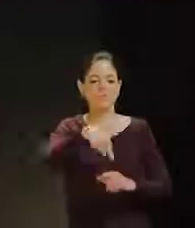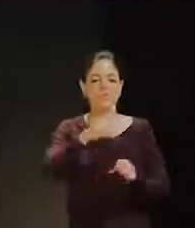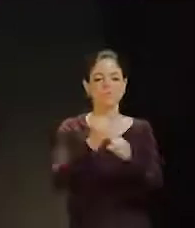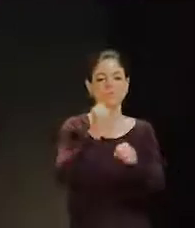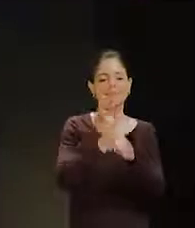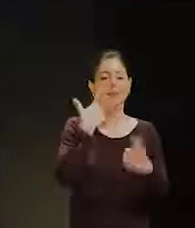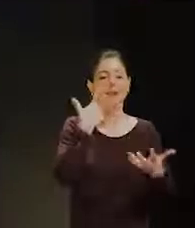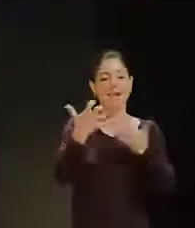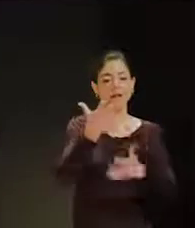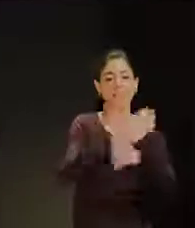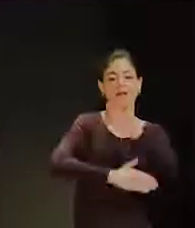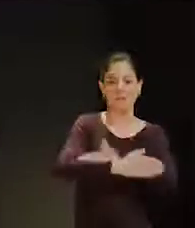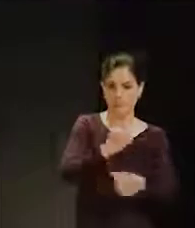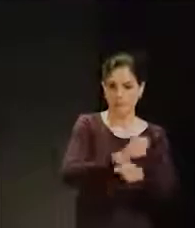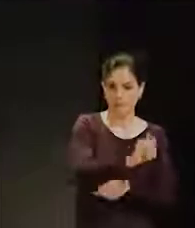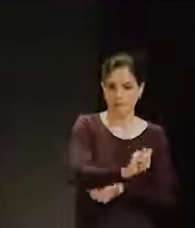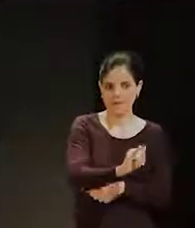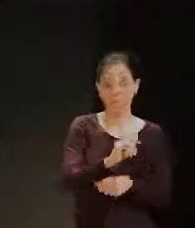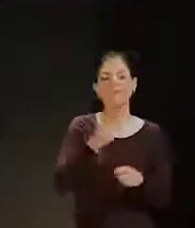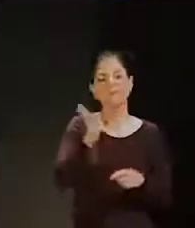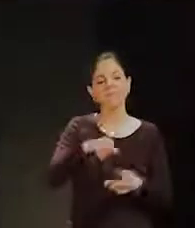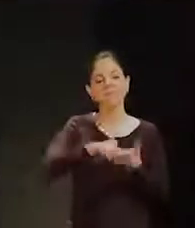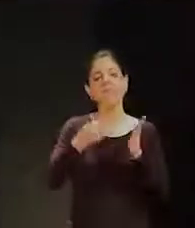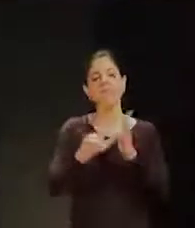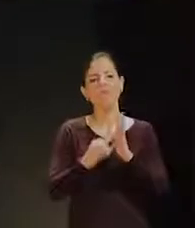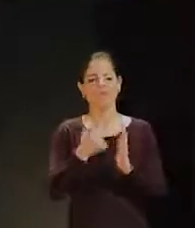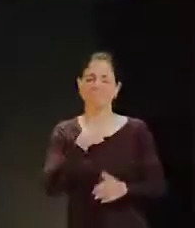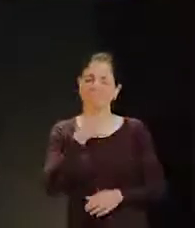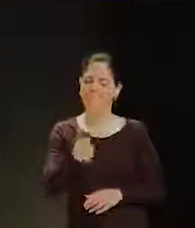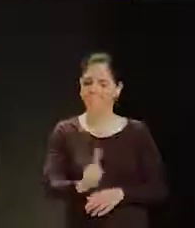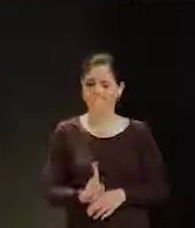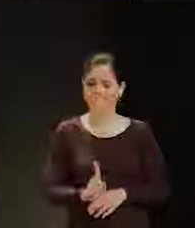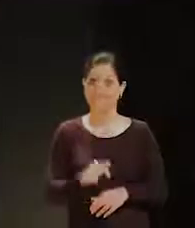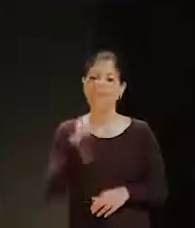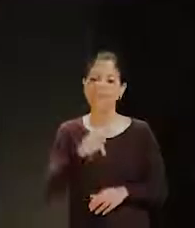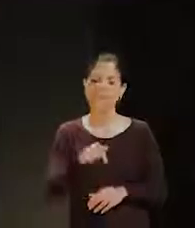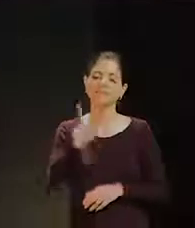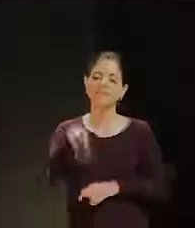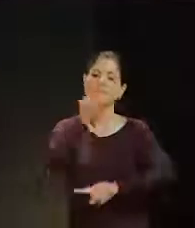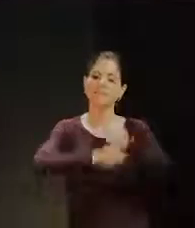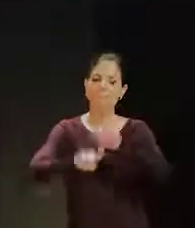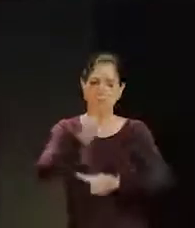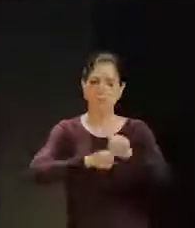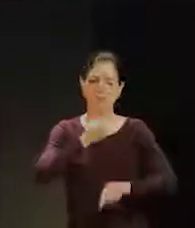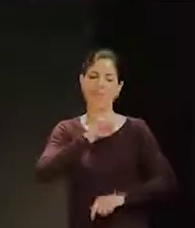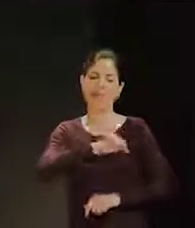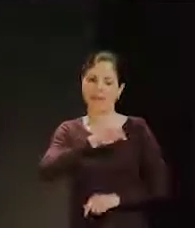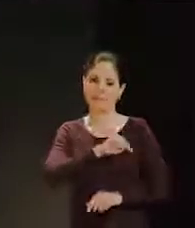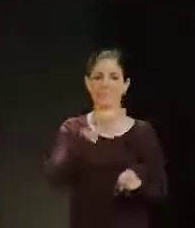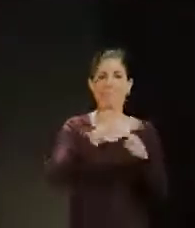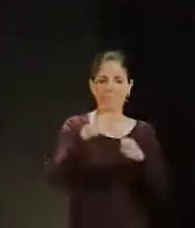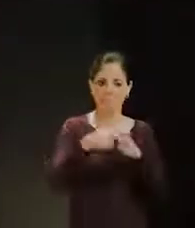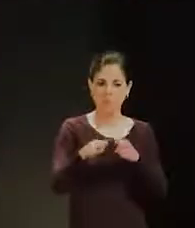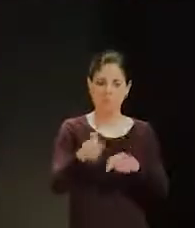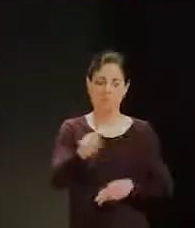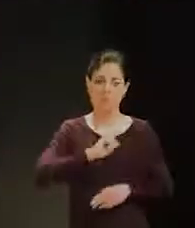con artistas con discapacidad en una manera que a mí no me gusta. Y esto es un problema ético y político